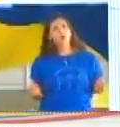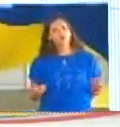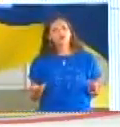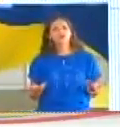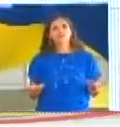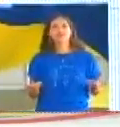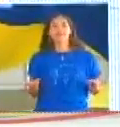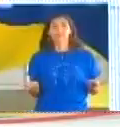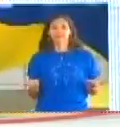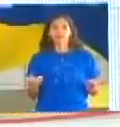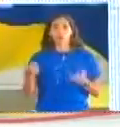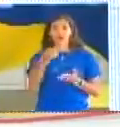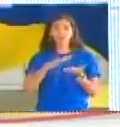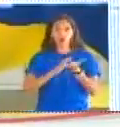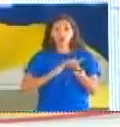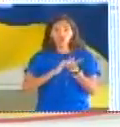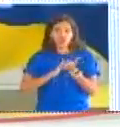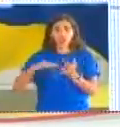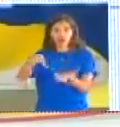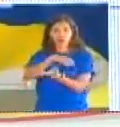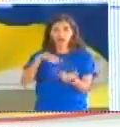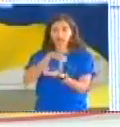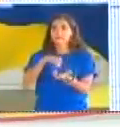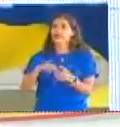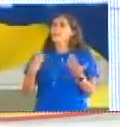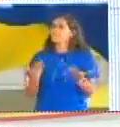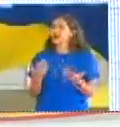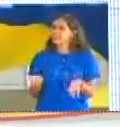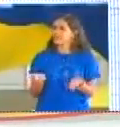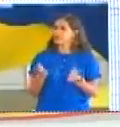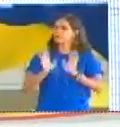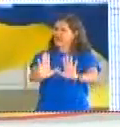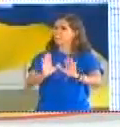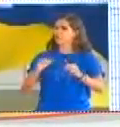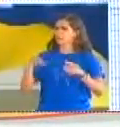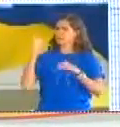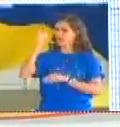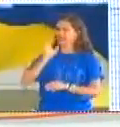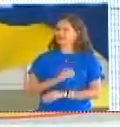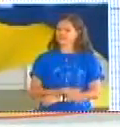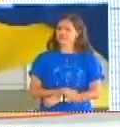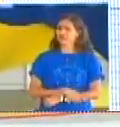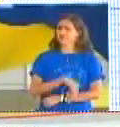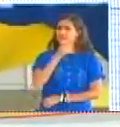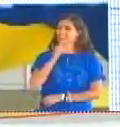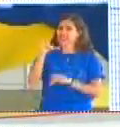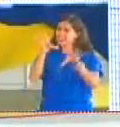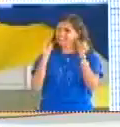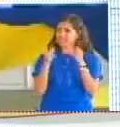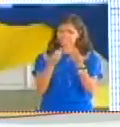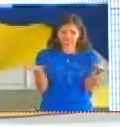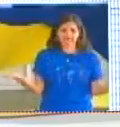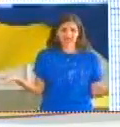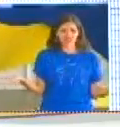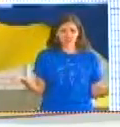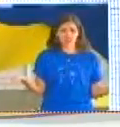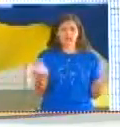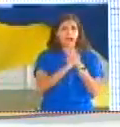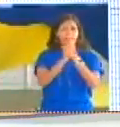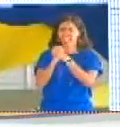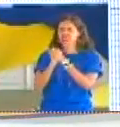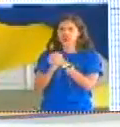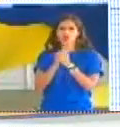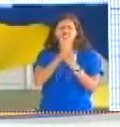pretender buscar soluciones a los problemas parando un país? ¿Quién entiende eso, camaradas, camarados,